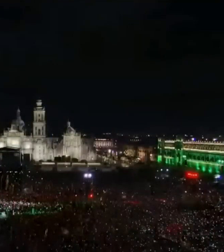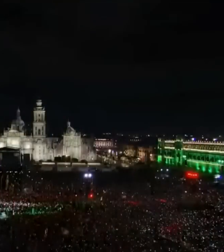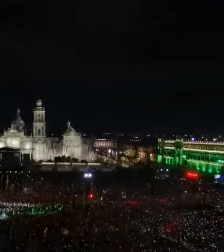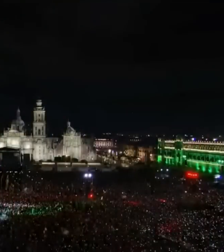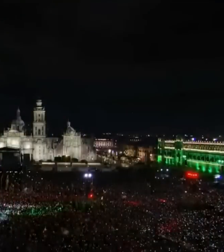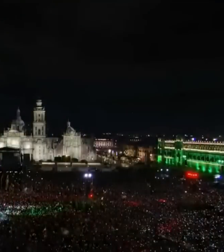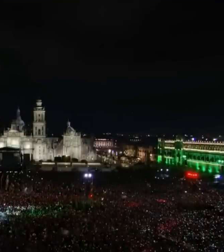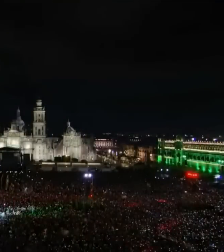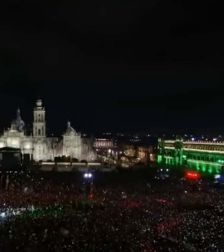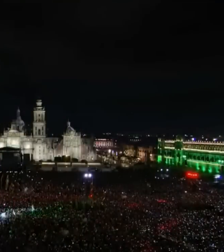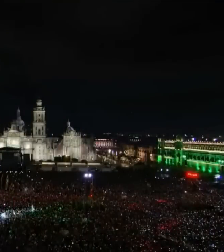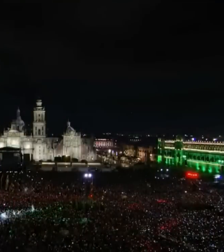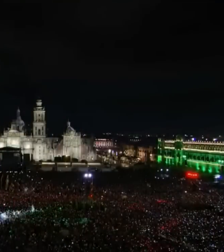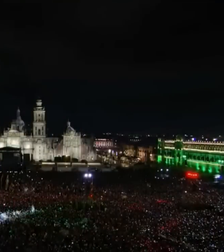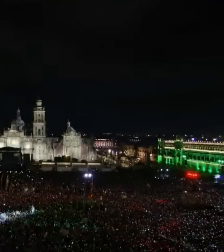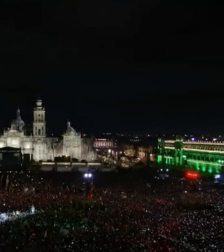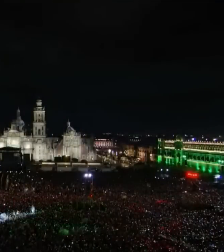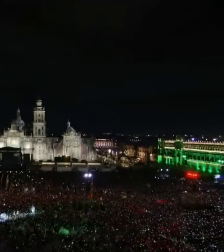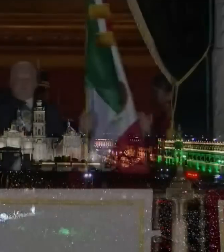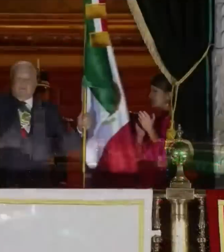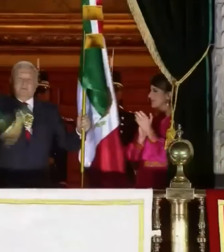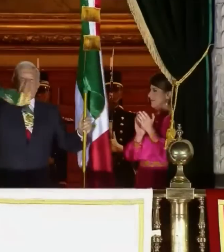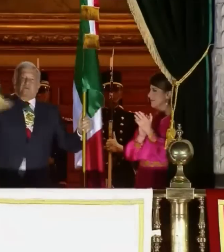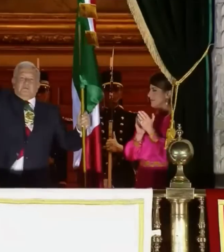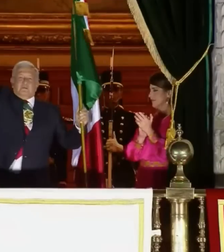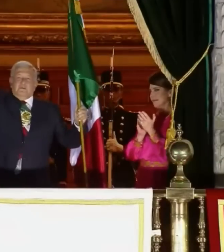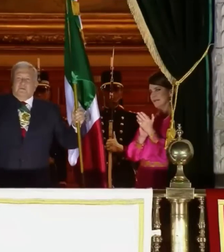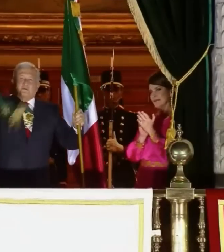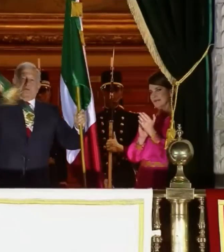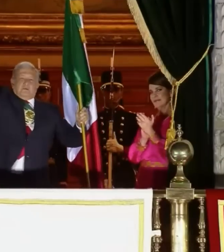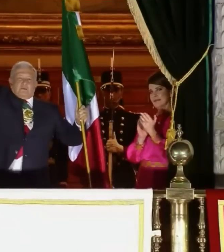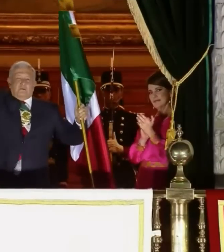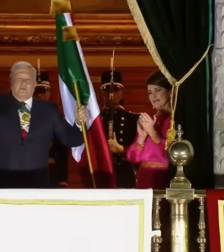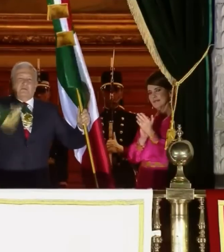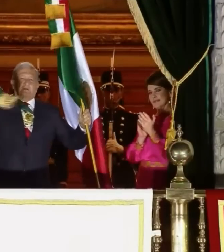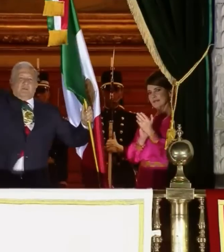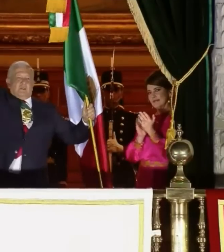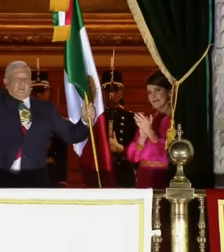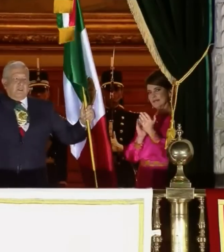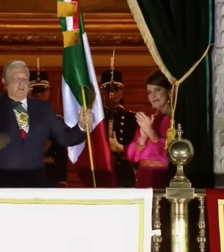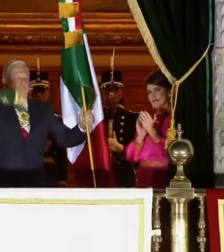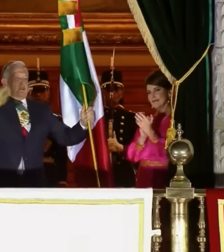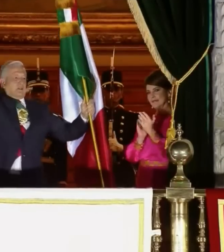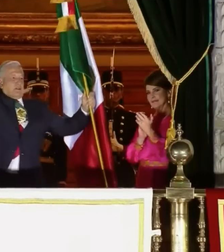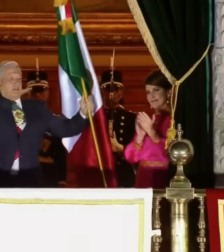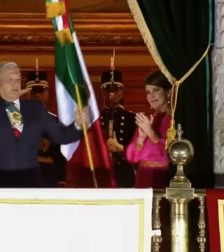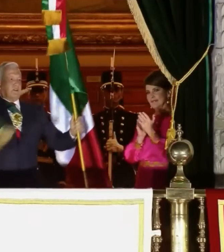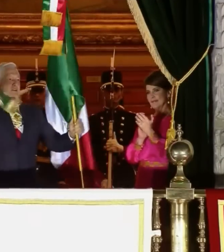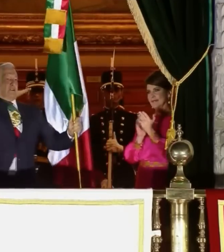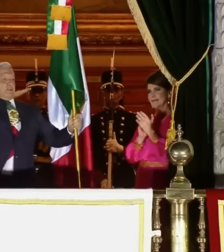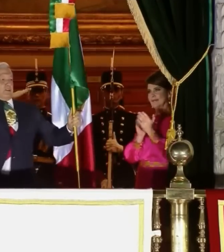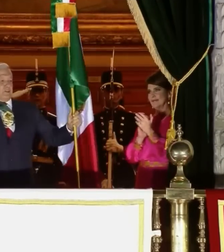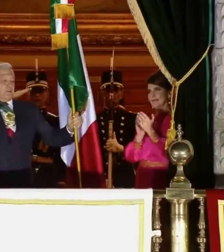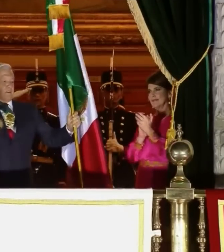lamentablemente los que no pudimos ir solo pudimos escuchar esas dos canciones, porque fue lo que se transmitió a través de YouTube y